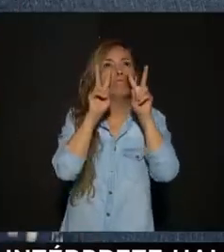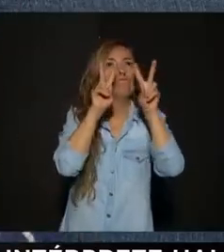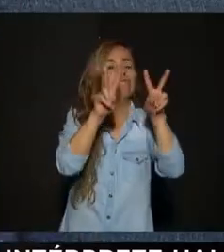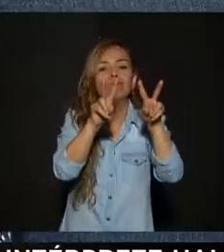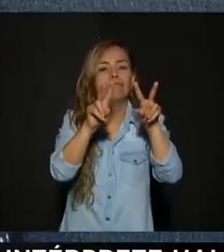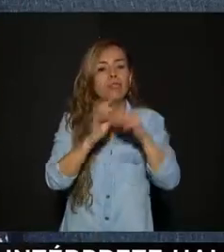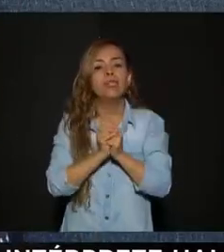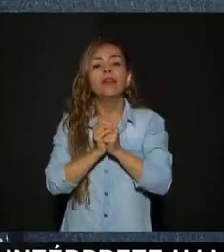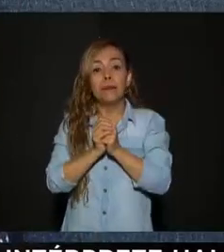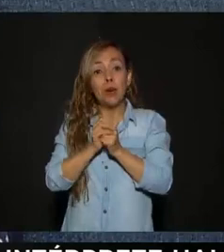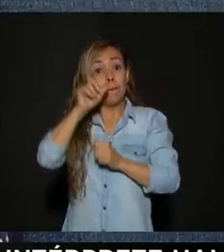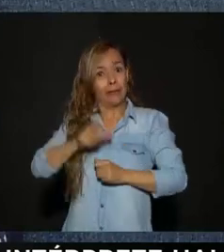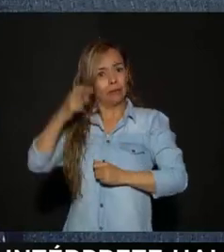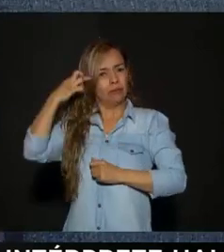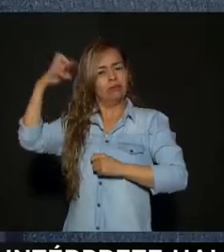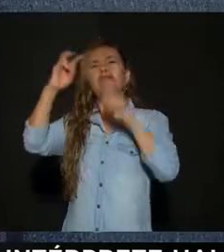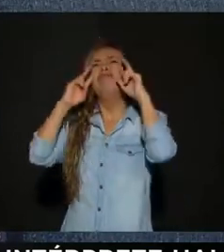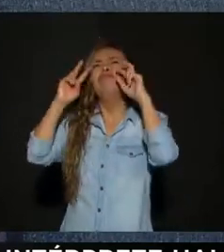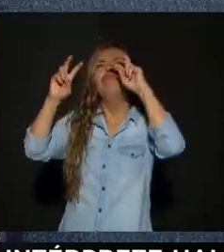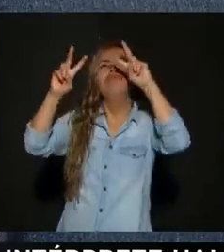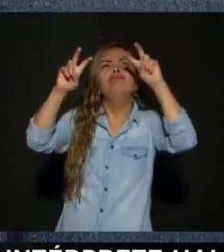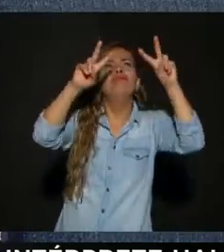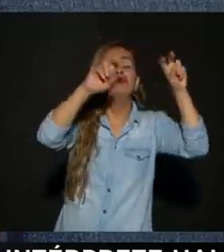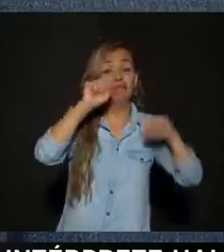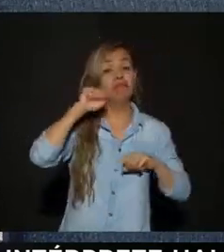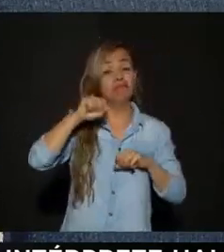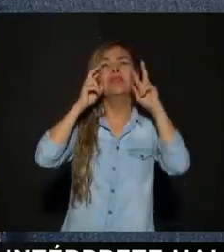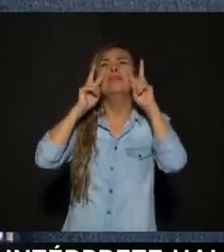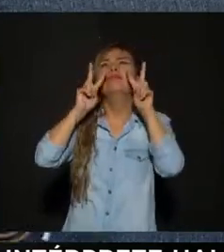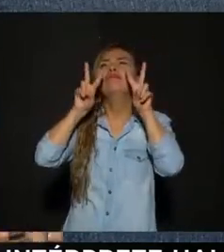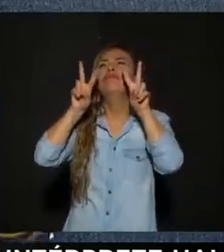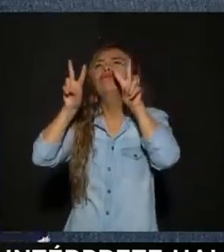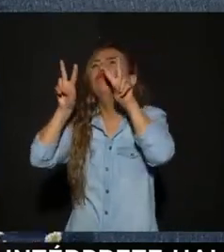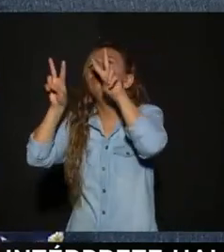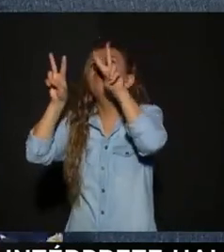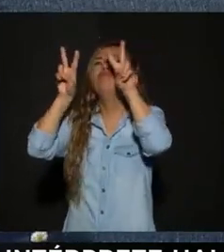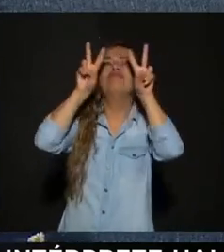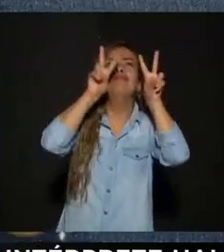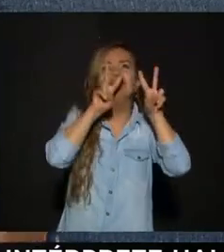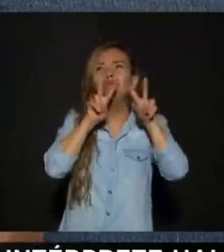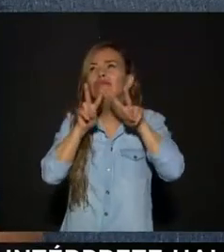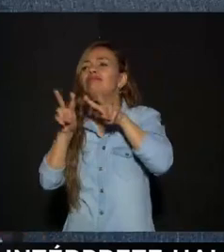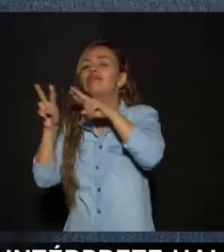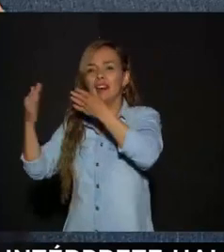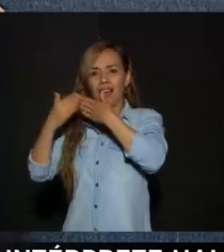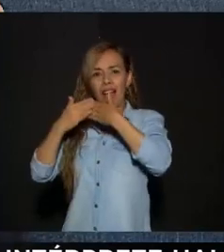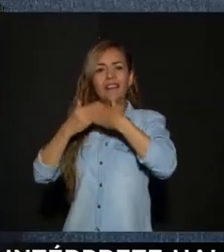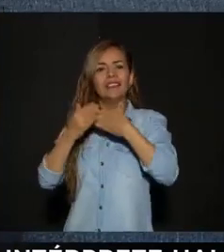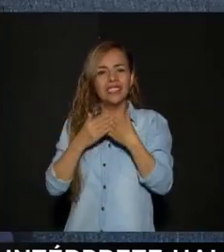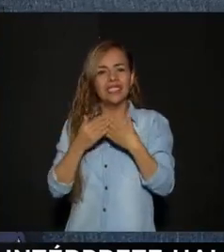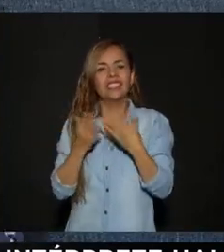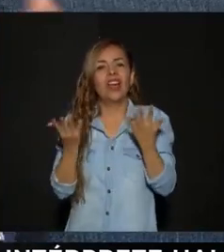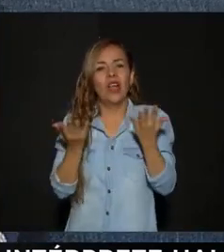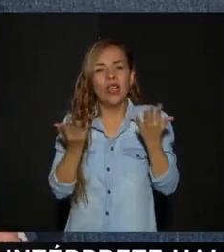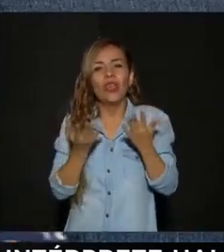que están haciendo esas observaciones. Y entonces esas observaciones nos dicen dónde puedan estar estas roquitas para que,